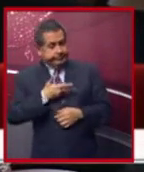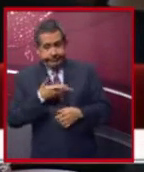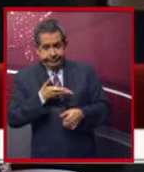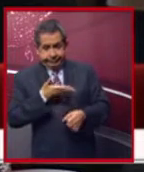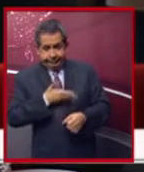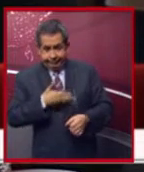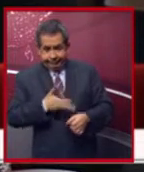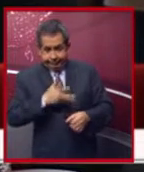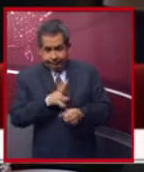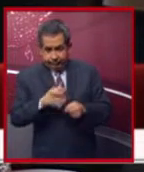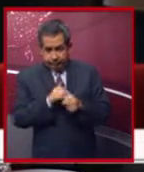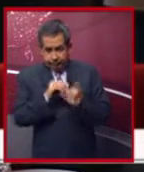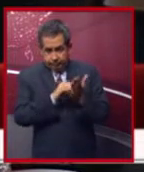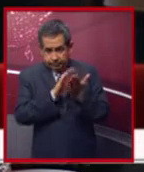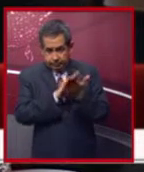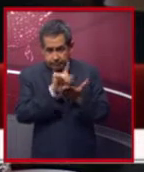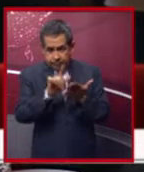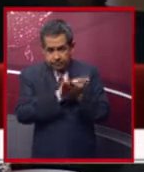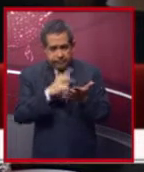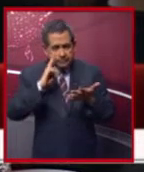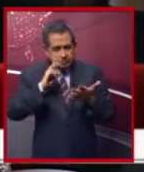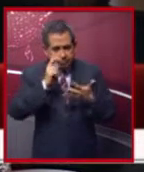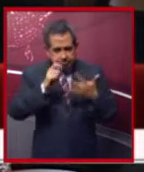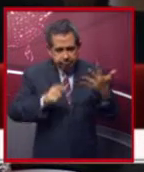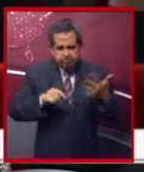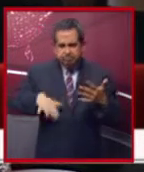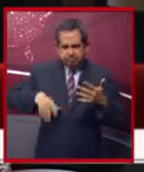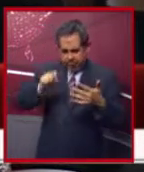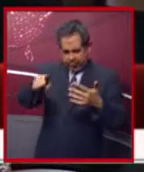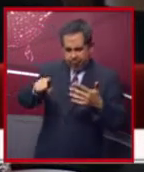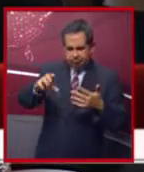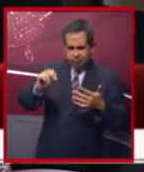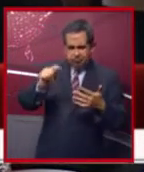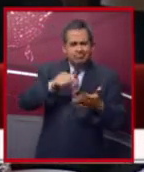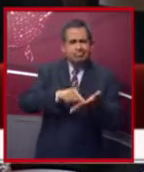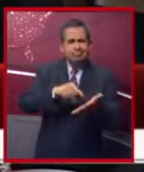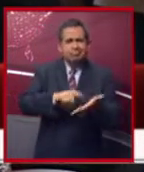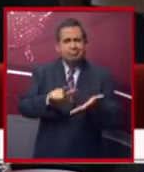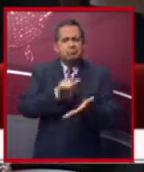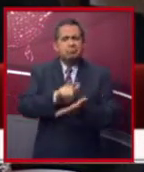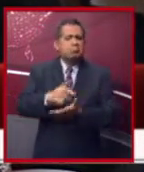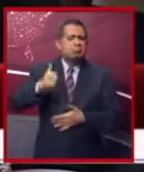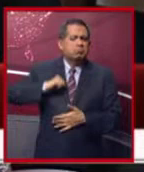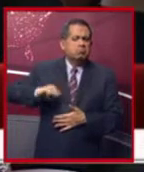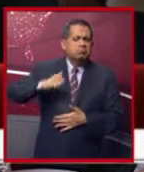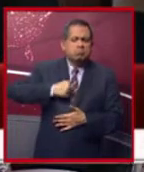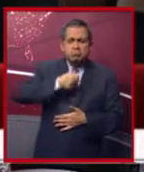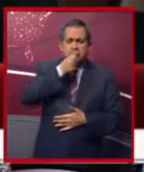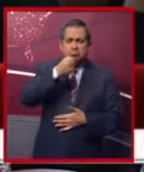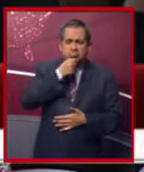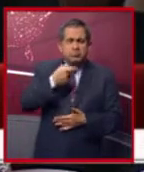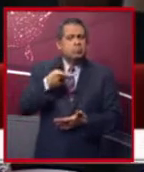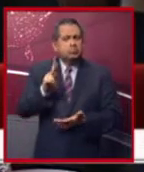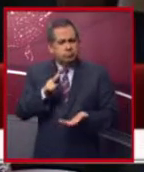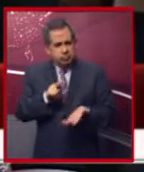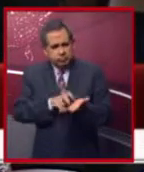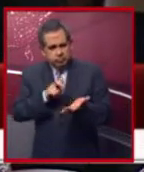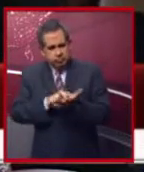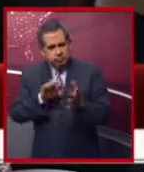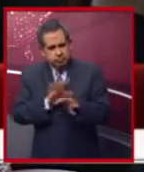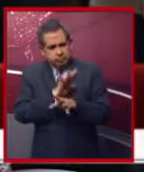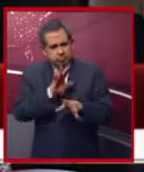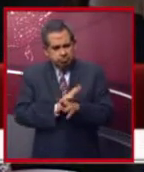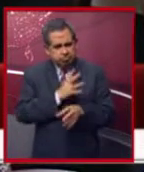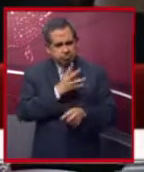tenemos legislado. Efectivamente, como decía el doctor Cottom, son leyes antiguas o viejas, pero son leyes reformadas, son leyes que han